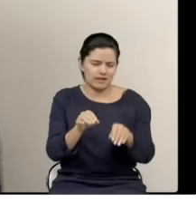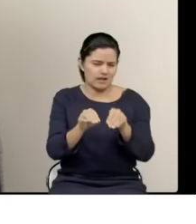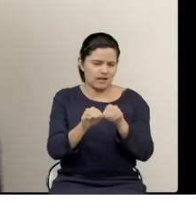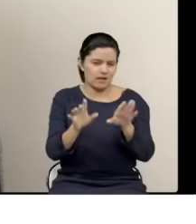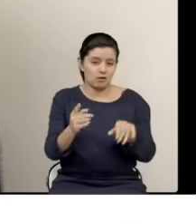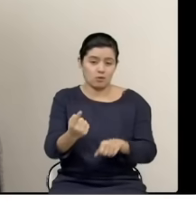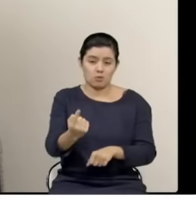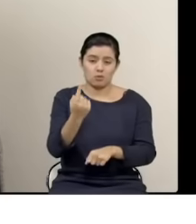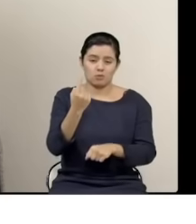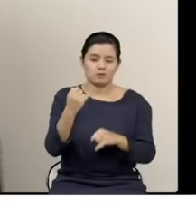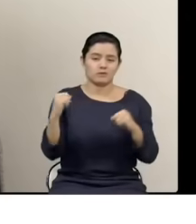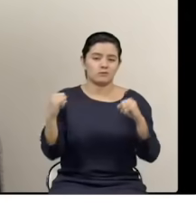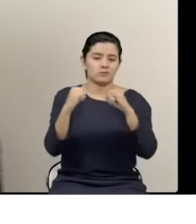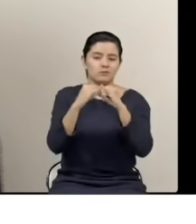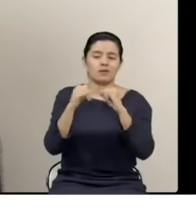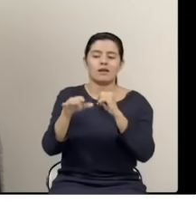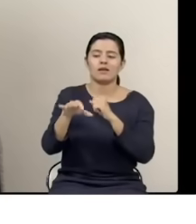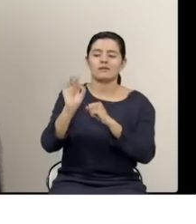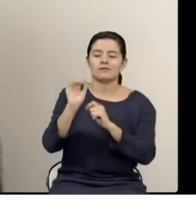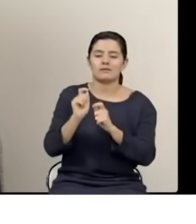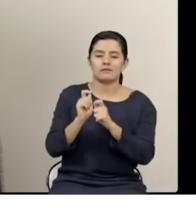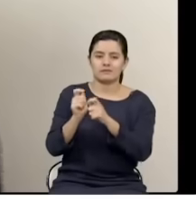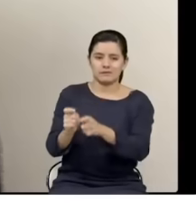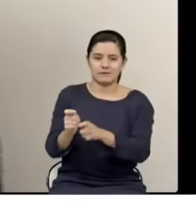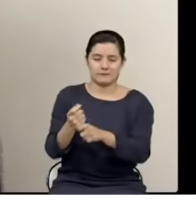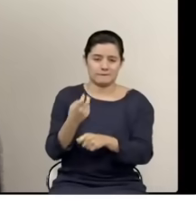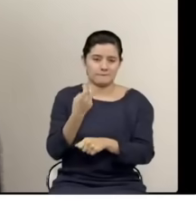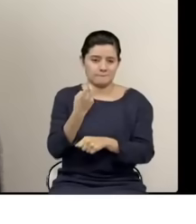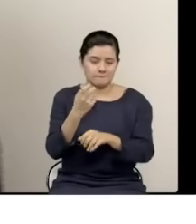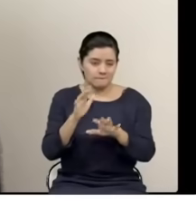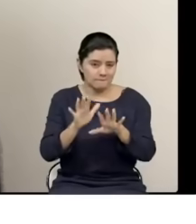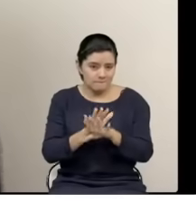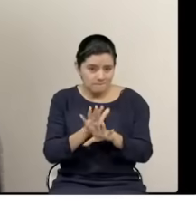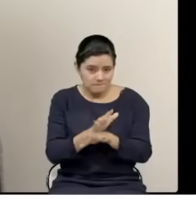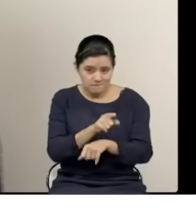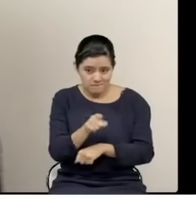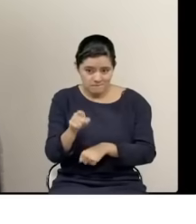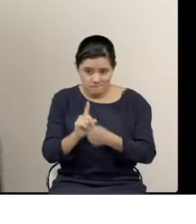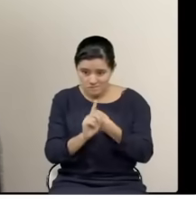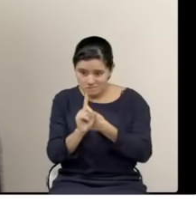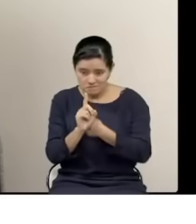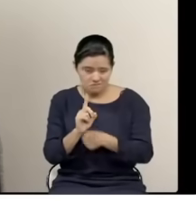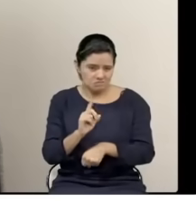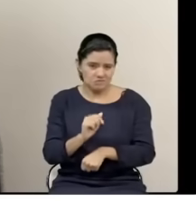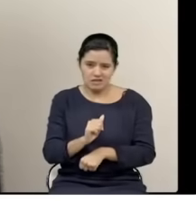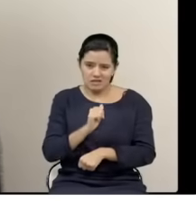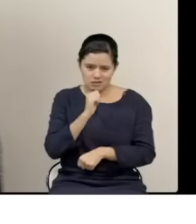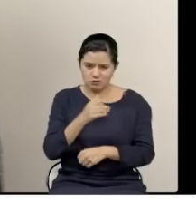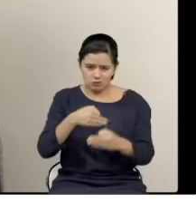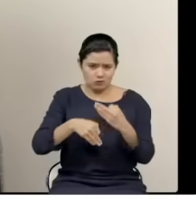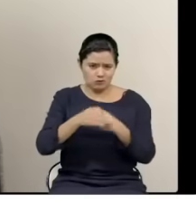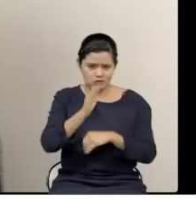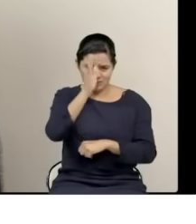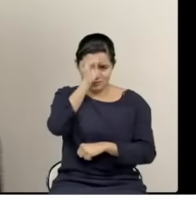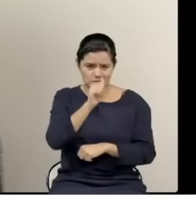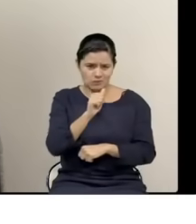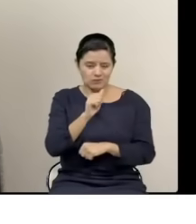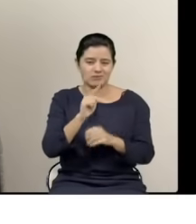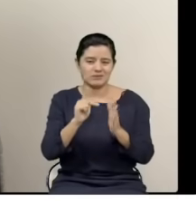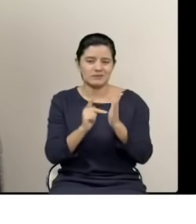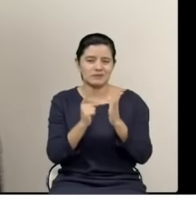académica eso no se modifica no se cuestionó la metodología una vez más la hizo el